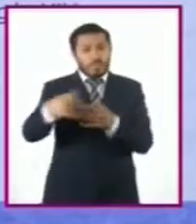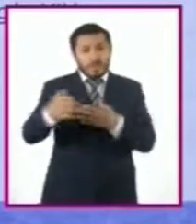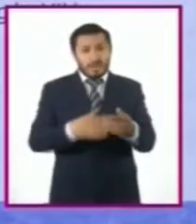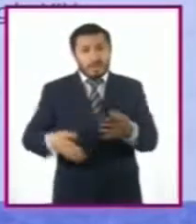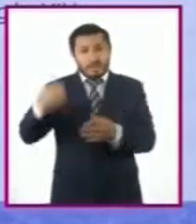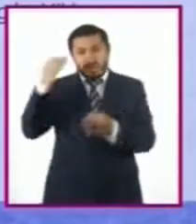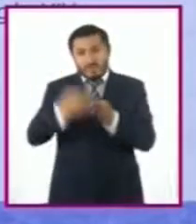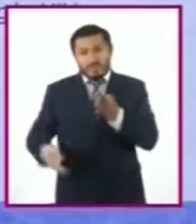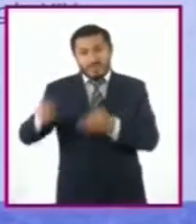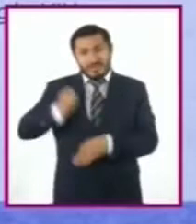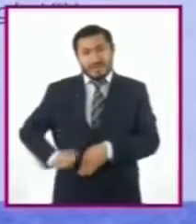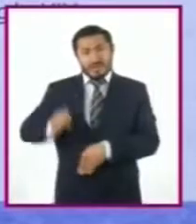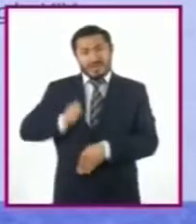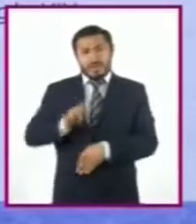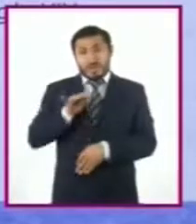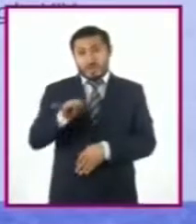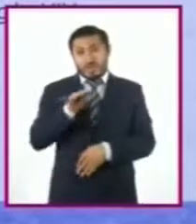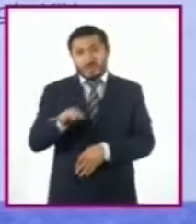siglo XIX.